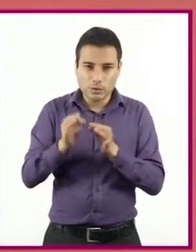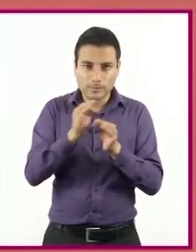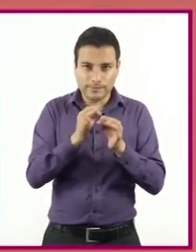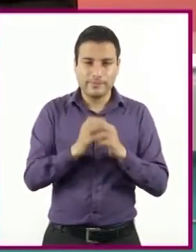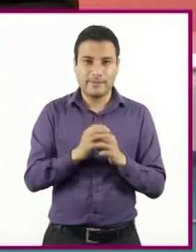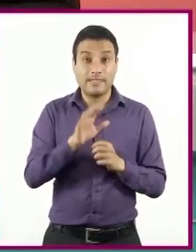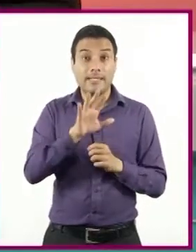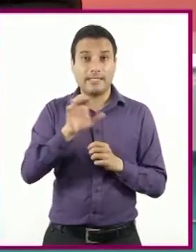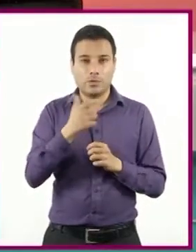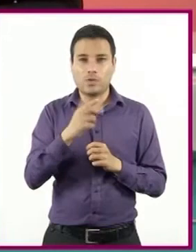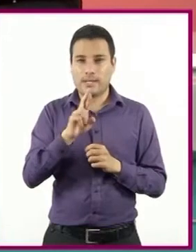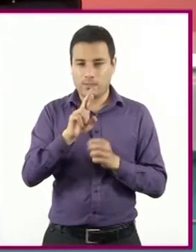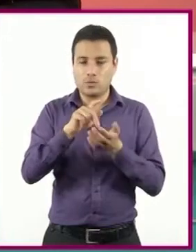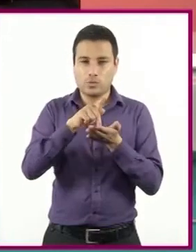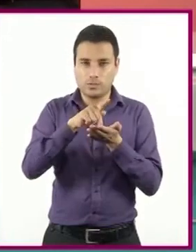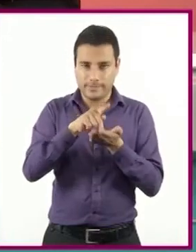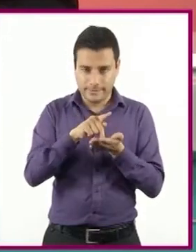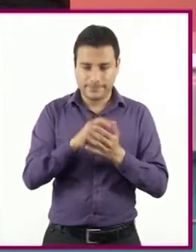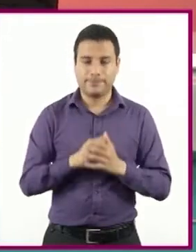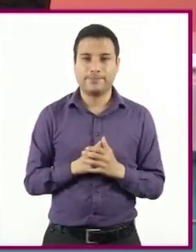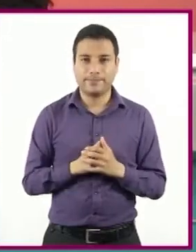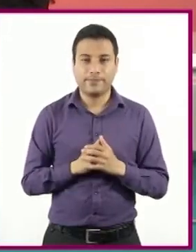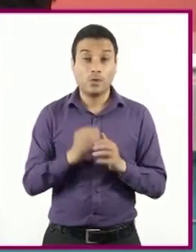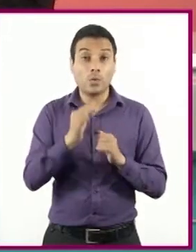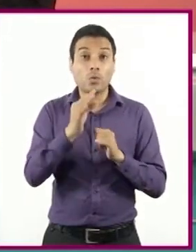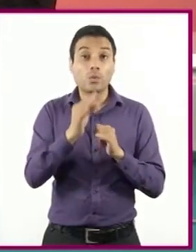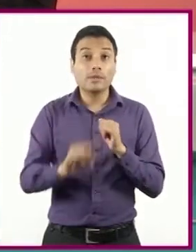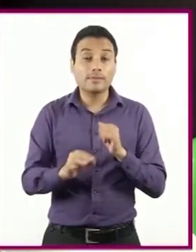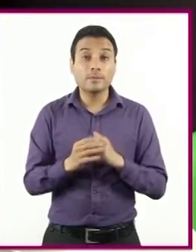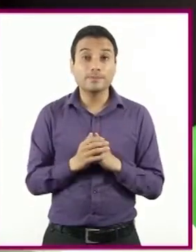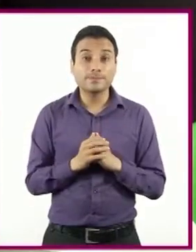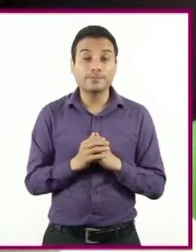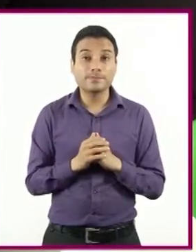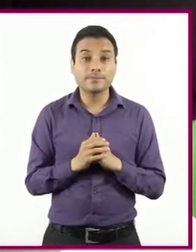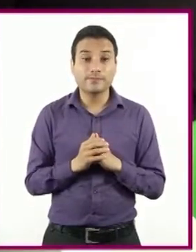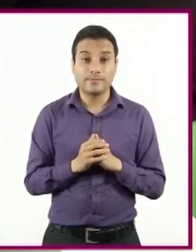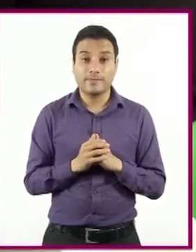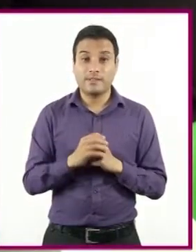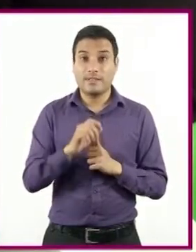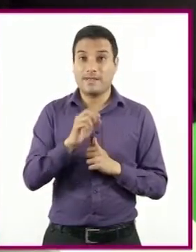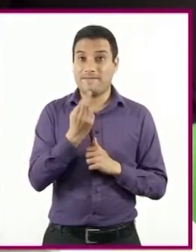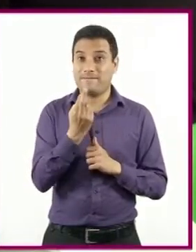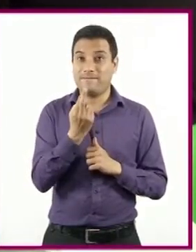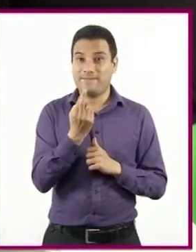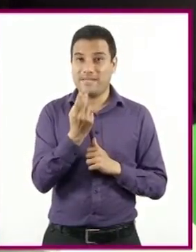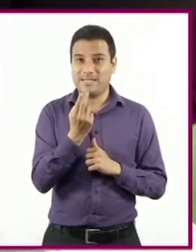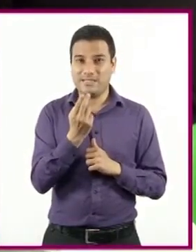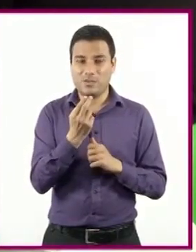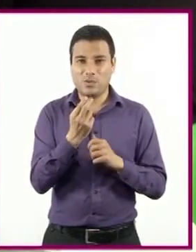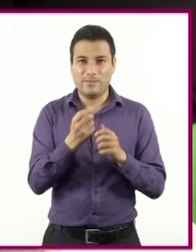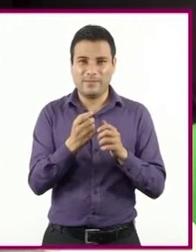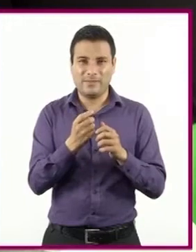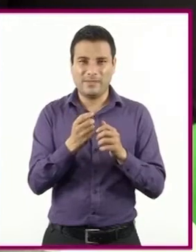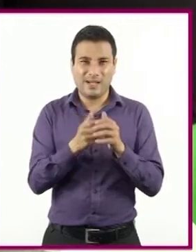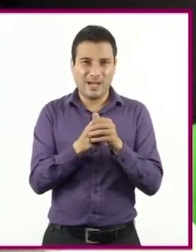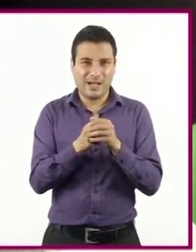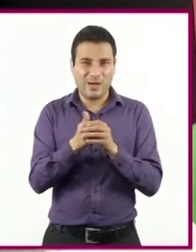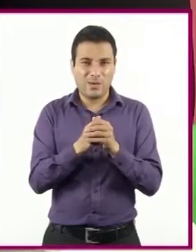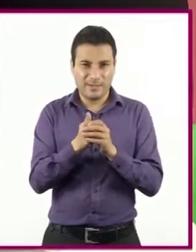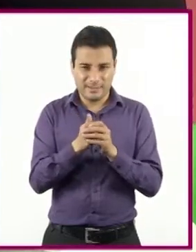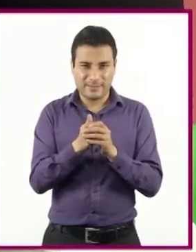500 gramos. Y por último, el contenedor que tiene 25 cacahuates tiene una masa